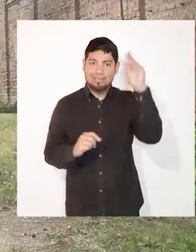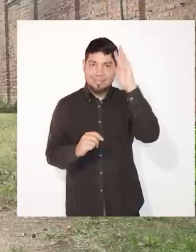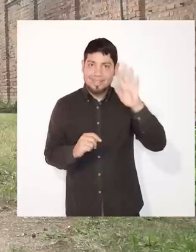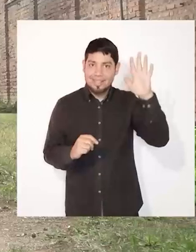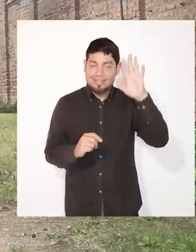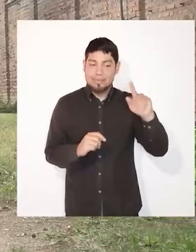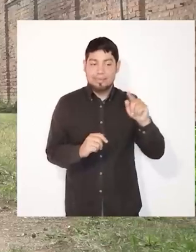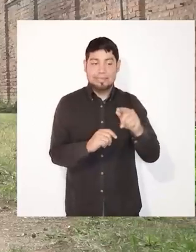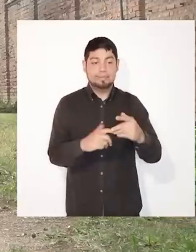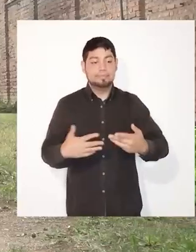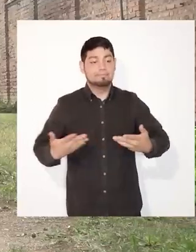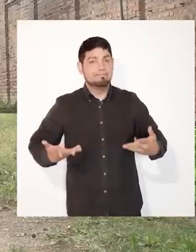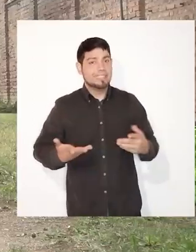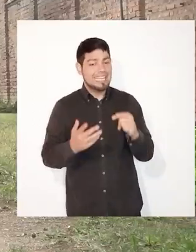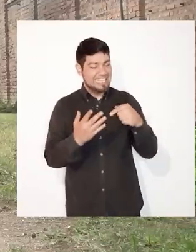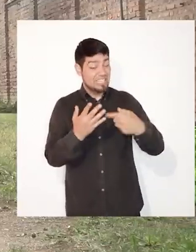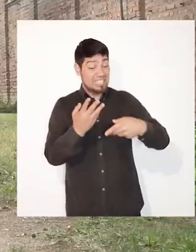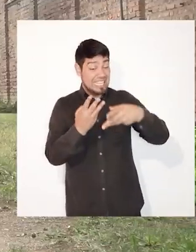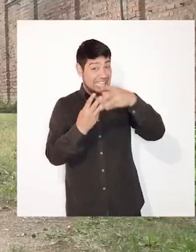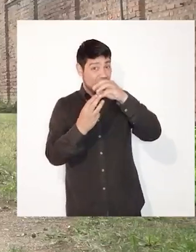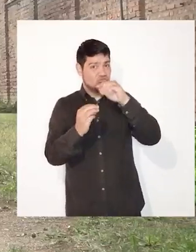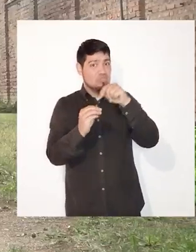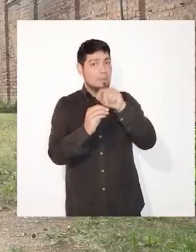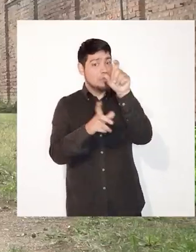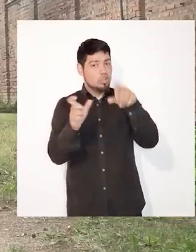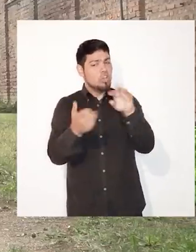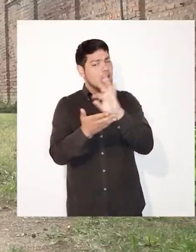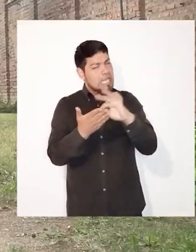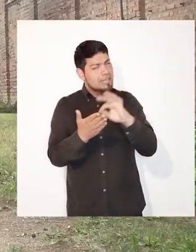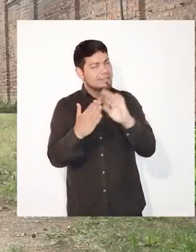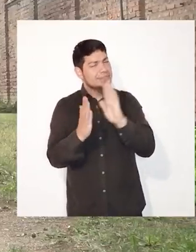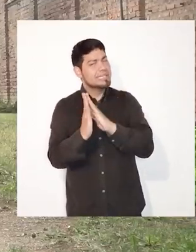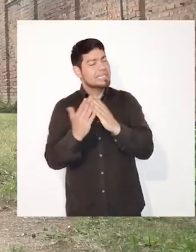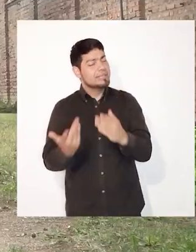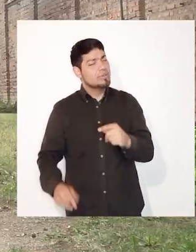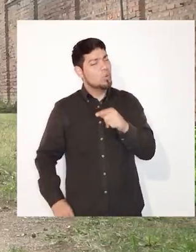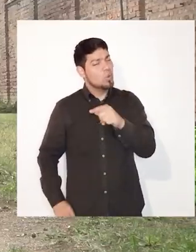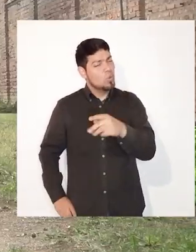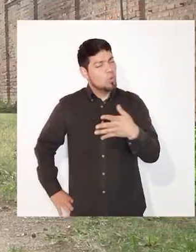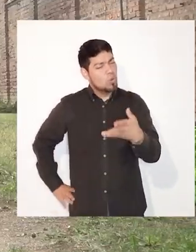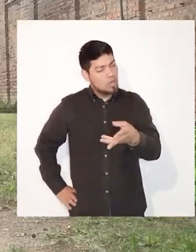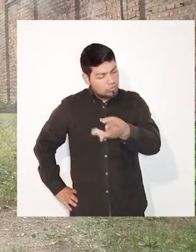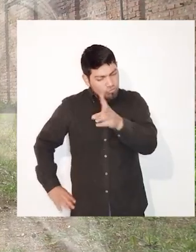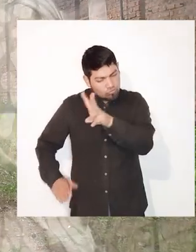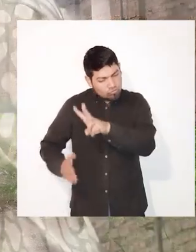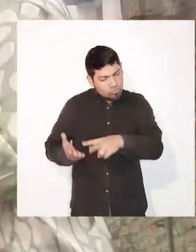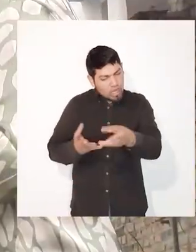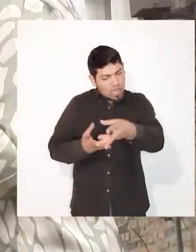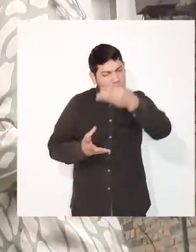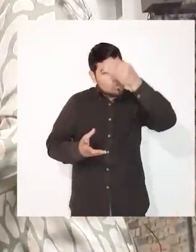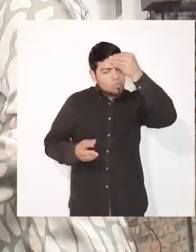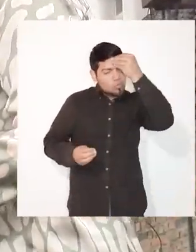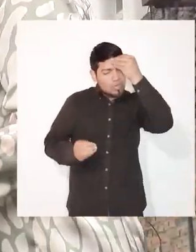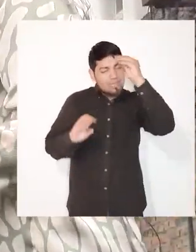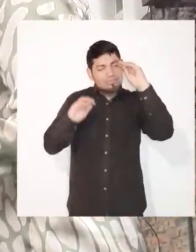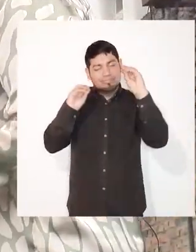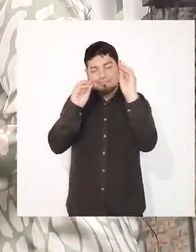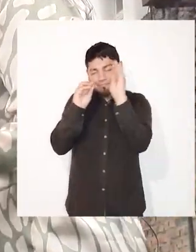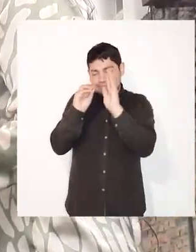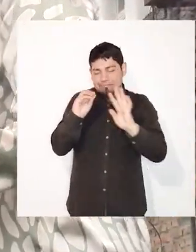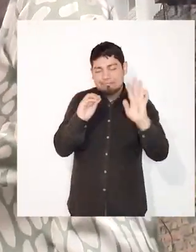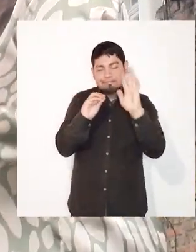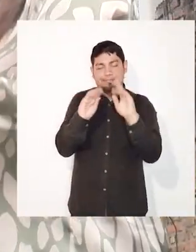Rampante. Esos libros de alguna forma recrean un entorno semi